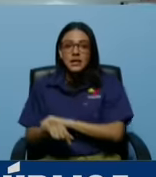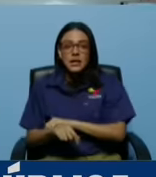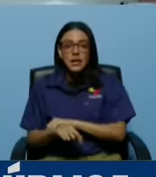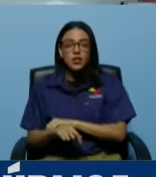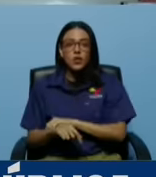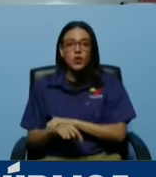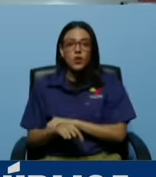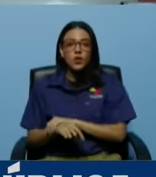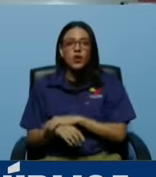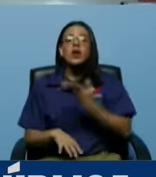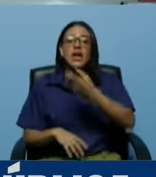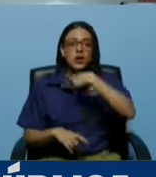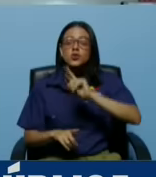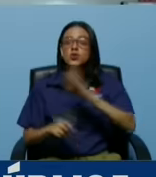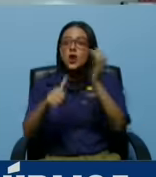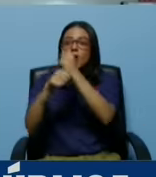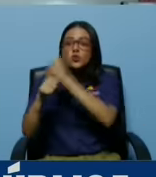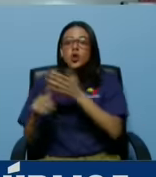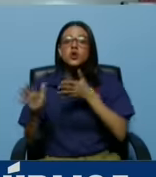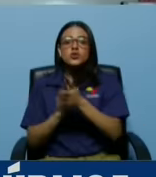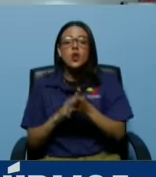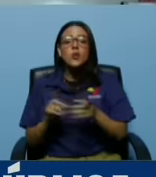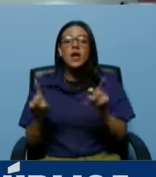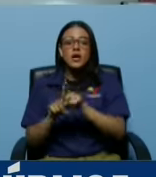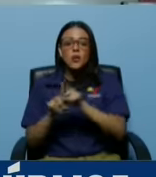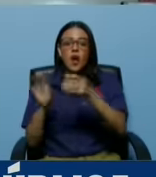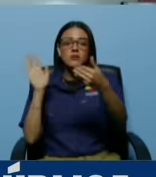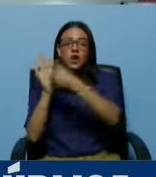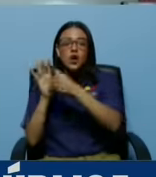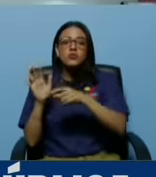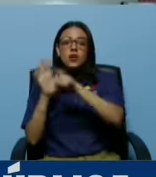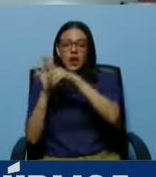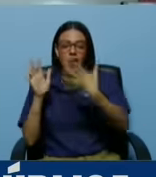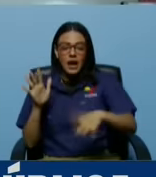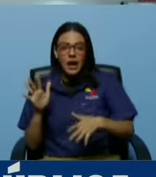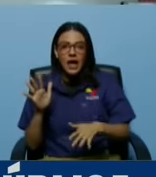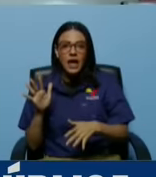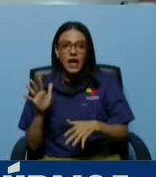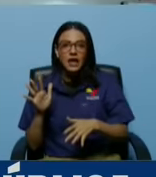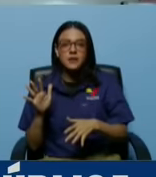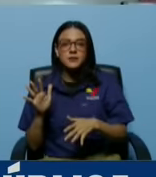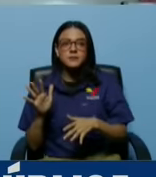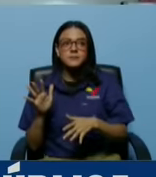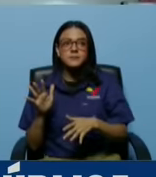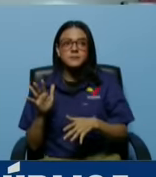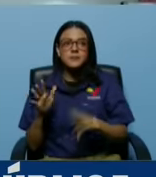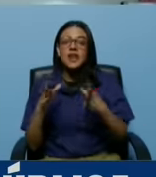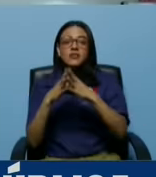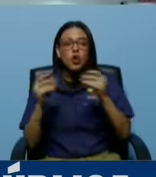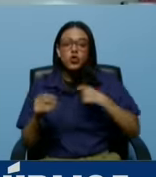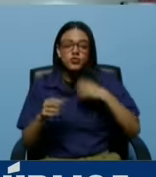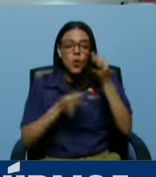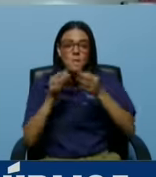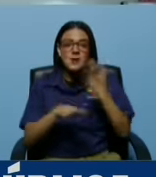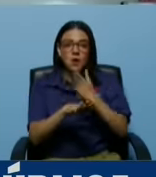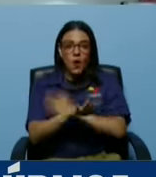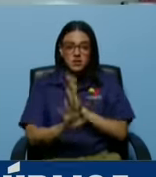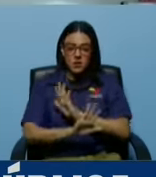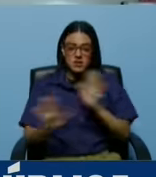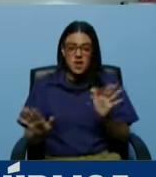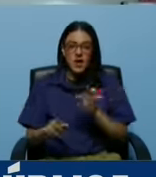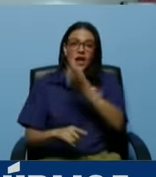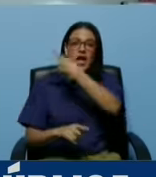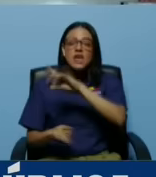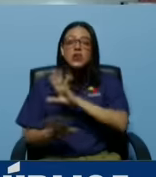a, procesados por delitos, esta vez vinculados a todo esto que estoy mencionando, estando ellos ya